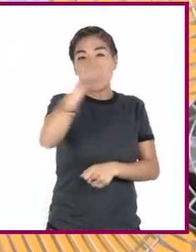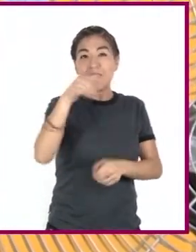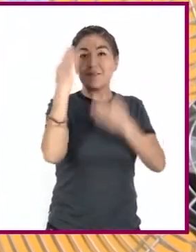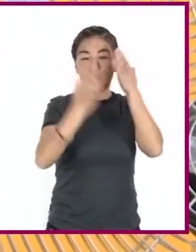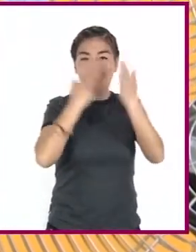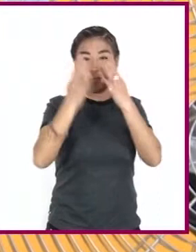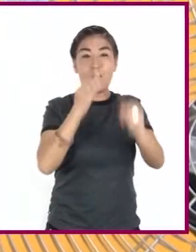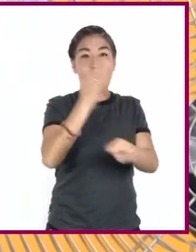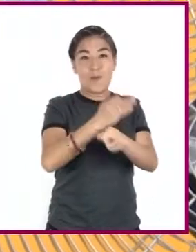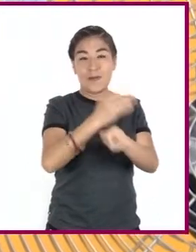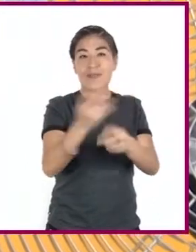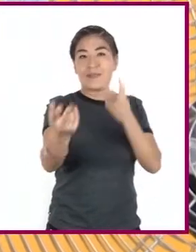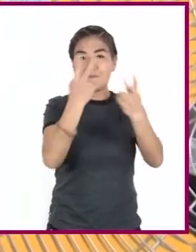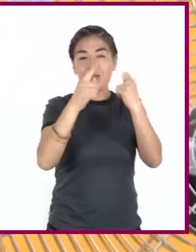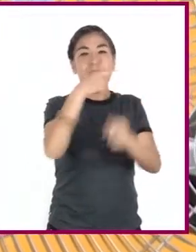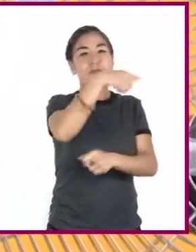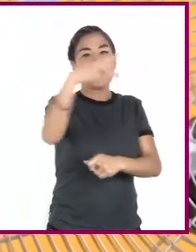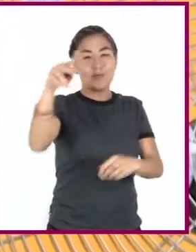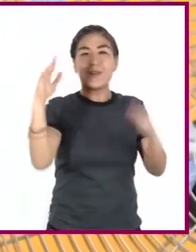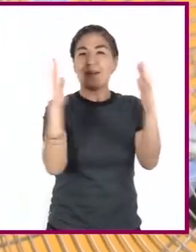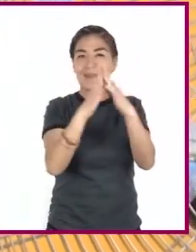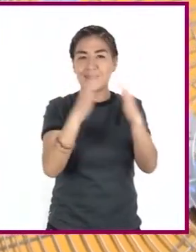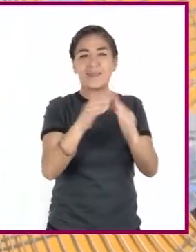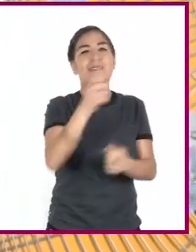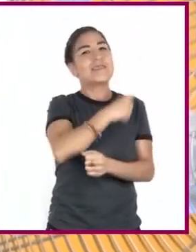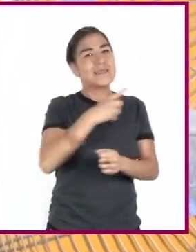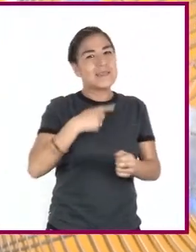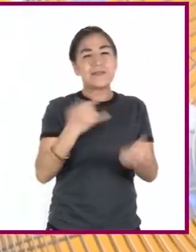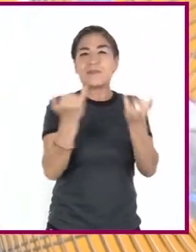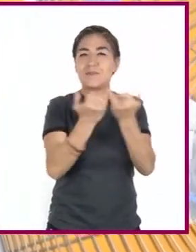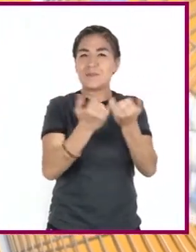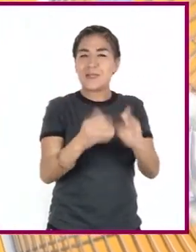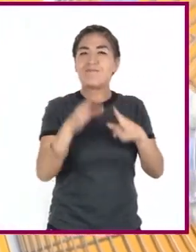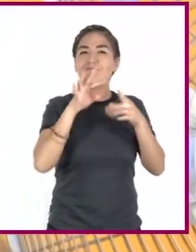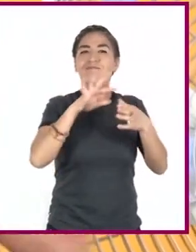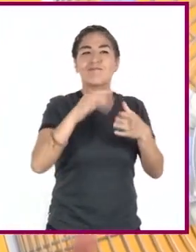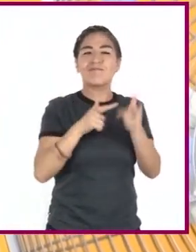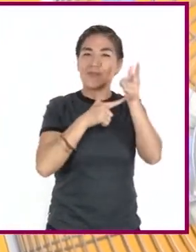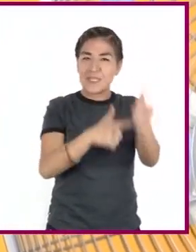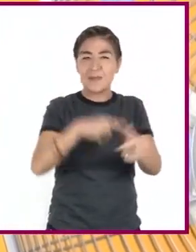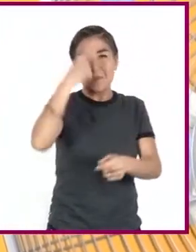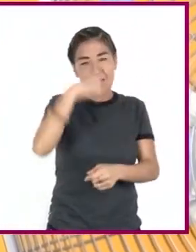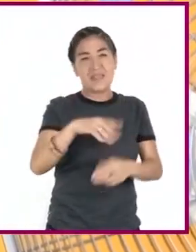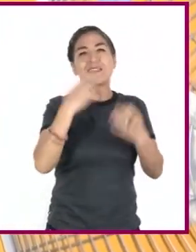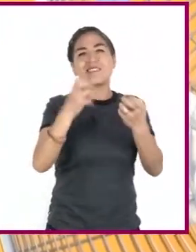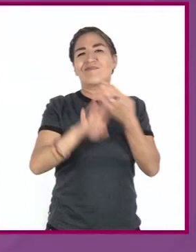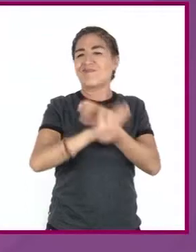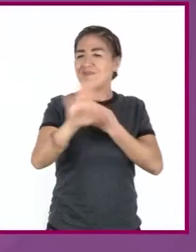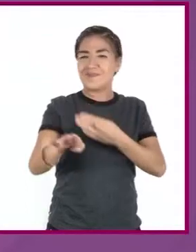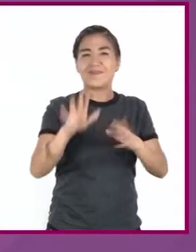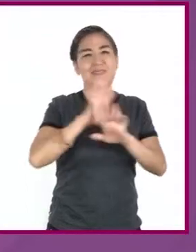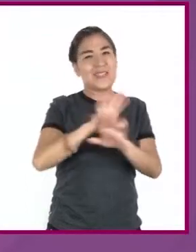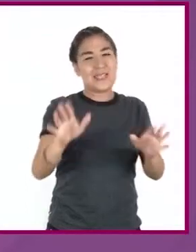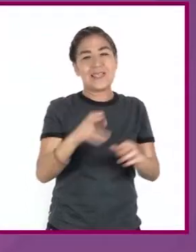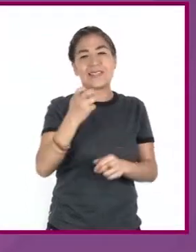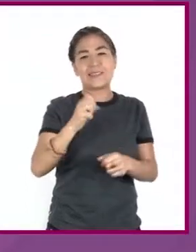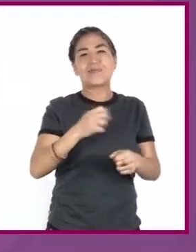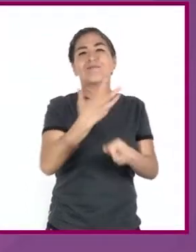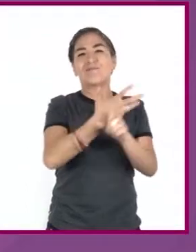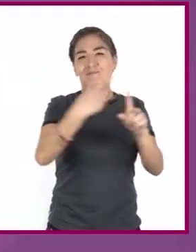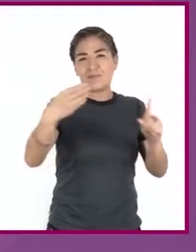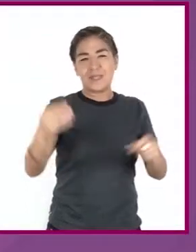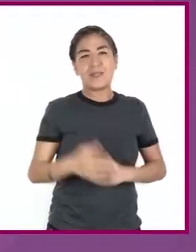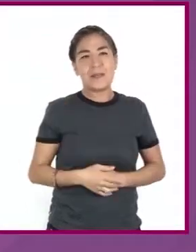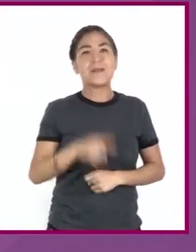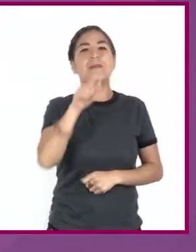estudiantes que nos están viendo desde su casa deben de seguir estas medidas para prevenir esta pandemia. Bueno, me parecen